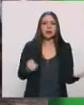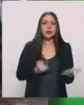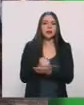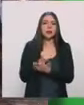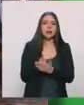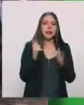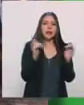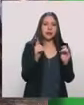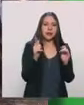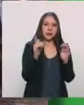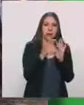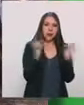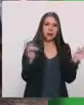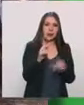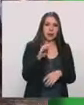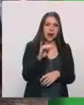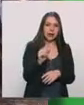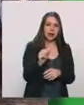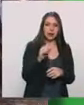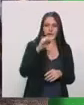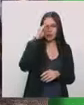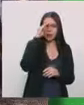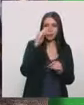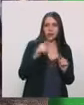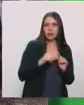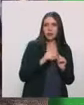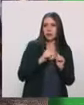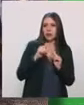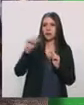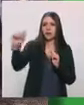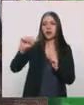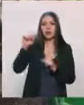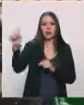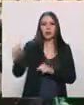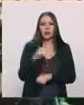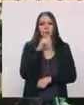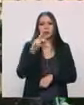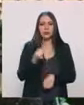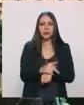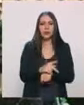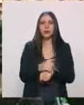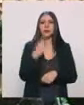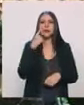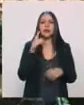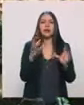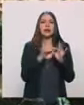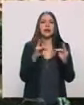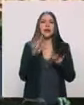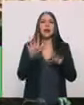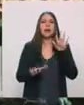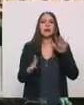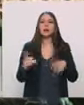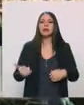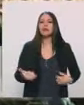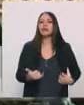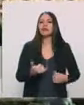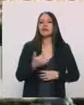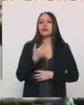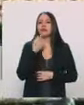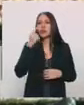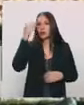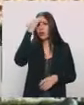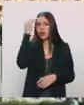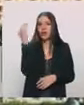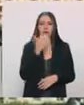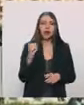al extranjero para denunciar desde ahí lo que ellos llamaban los horrores de la Revolución Francesa. Y